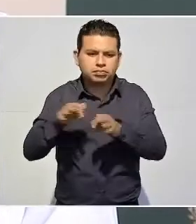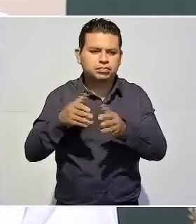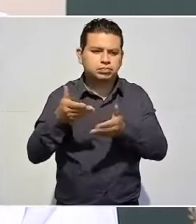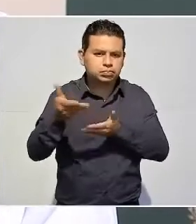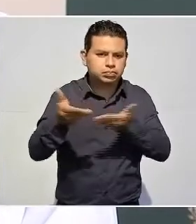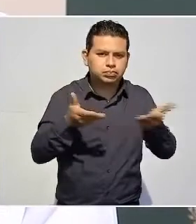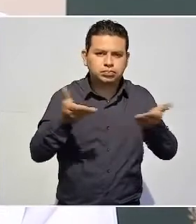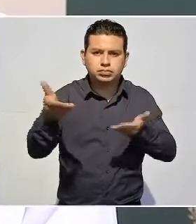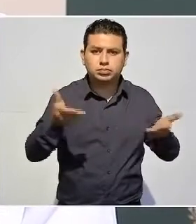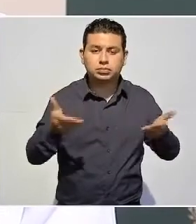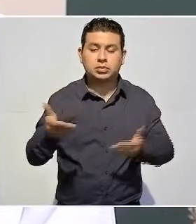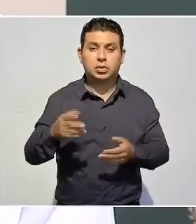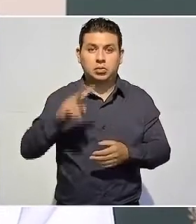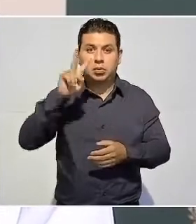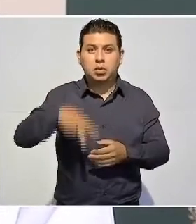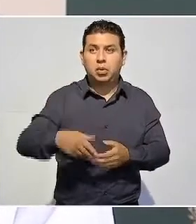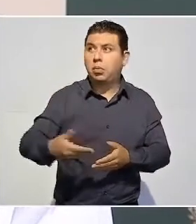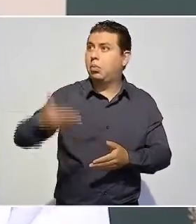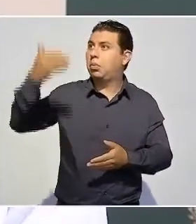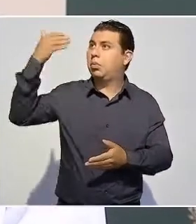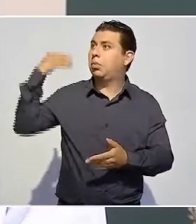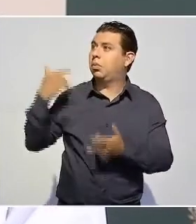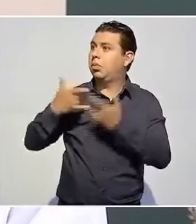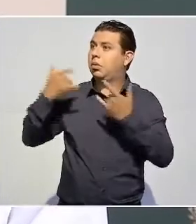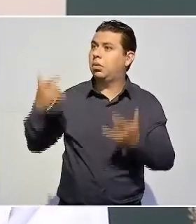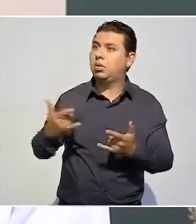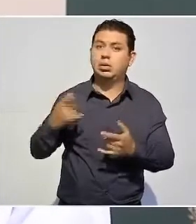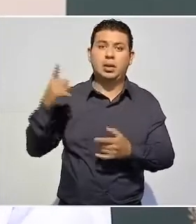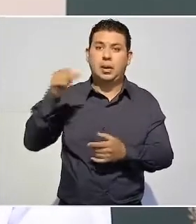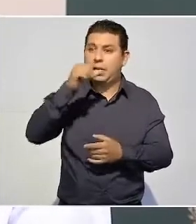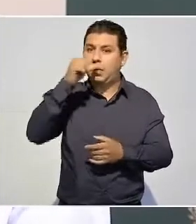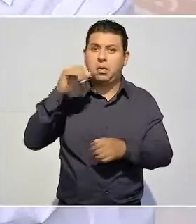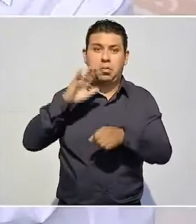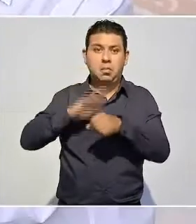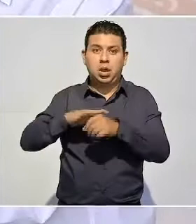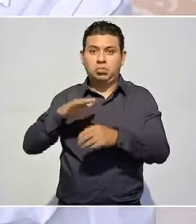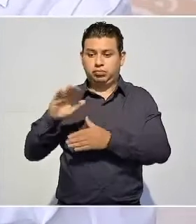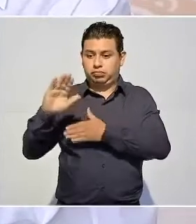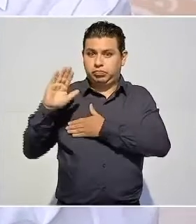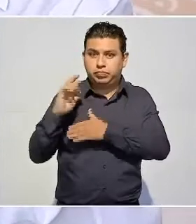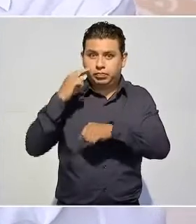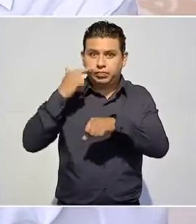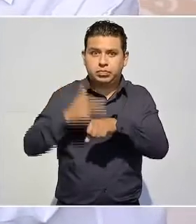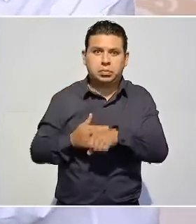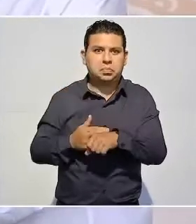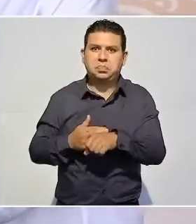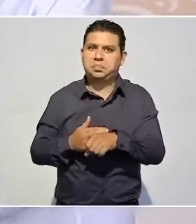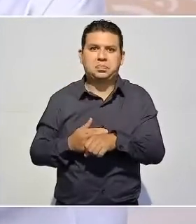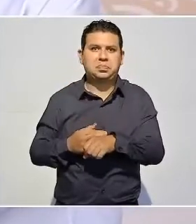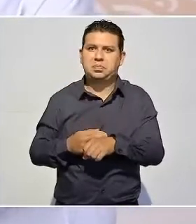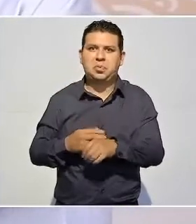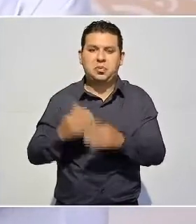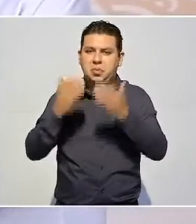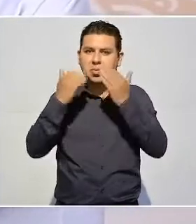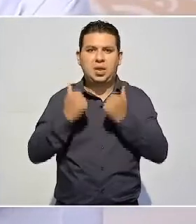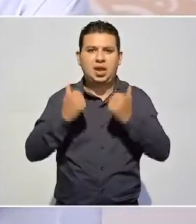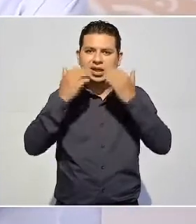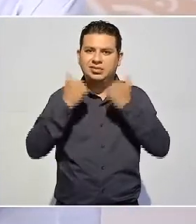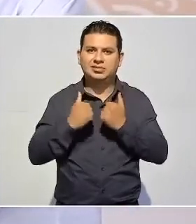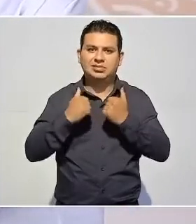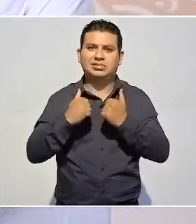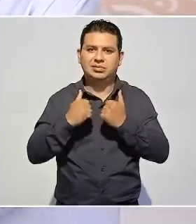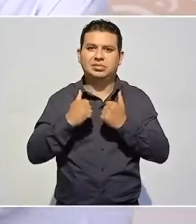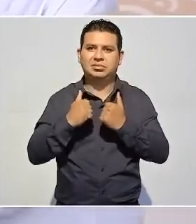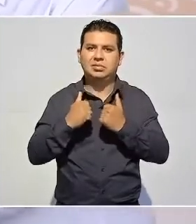Ningún gobernante ha sido más ajeno que Juárez a las tentaciones de